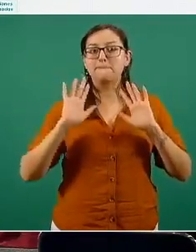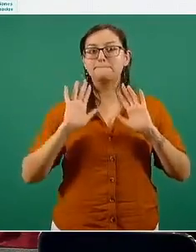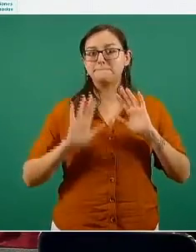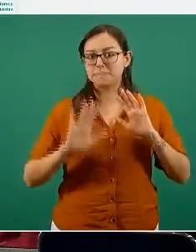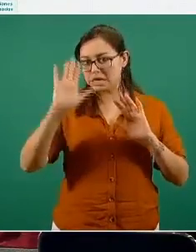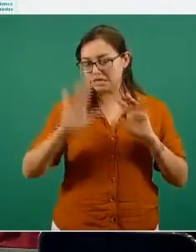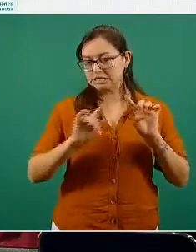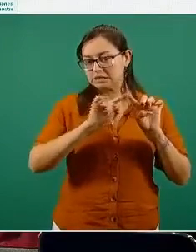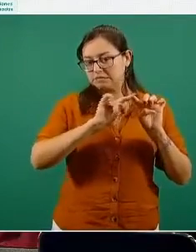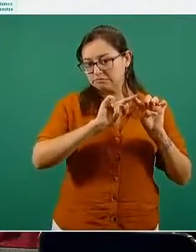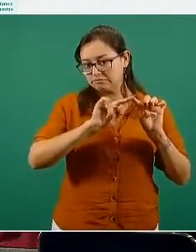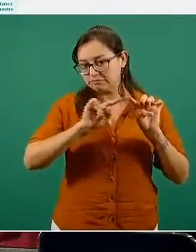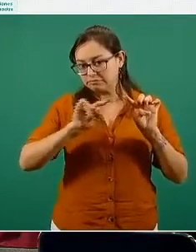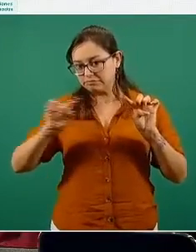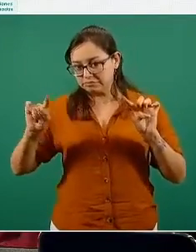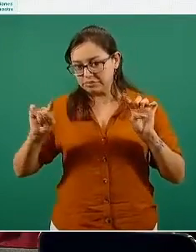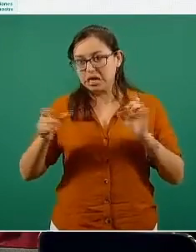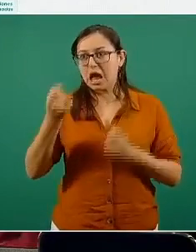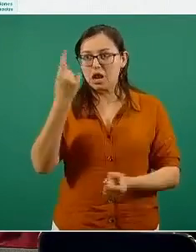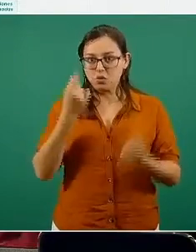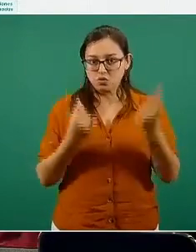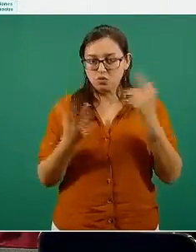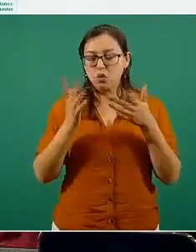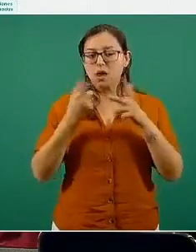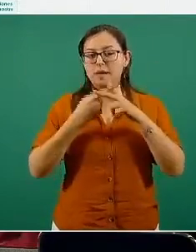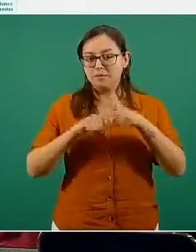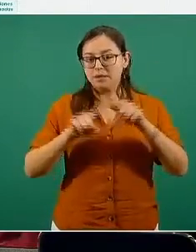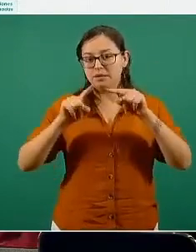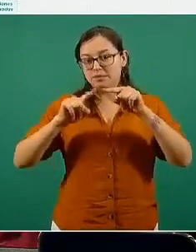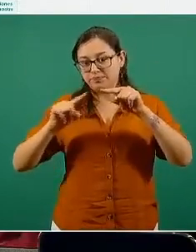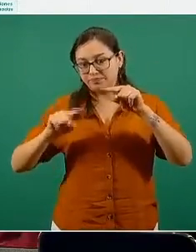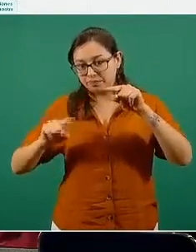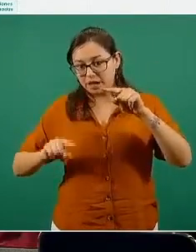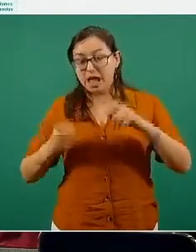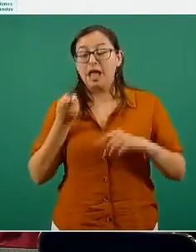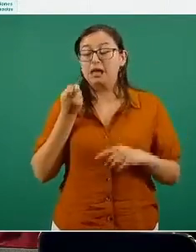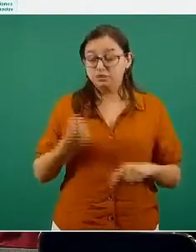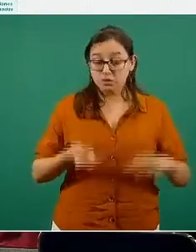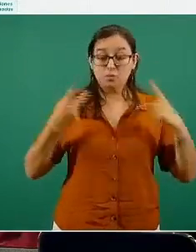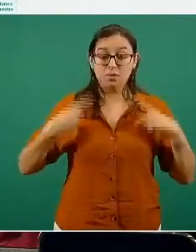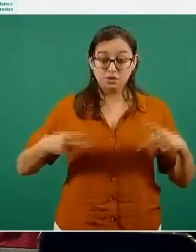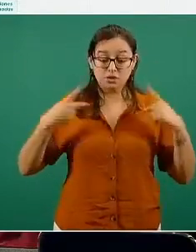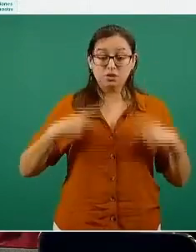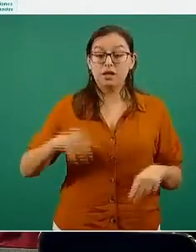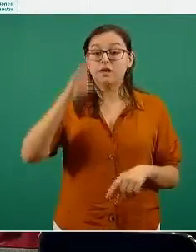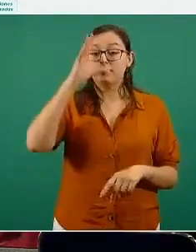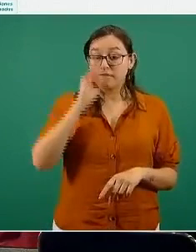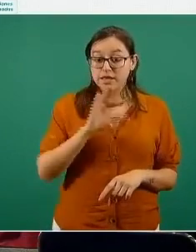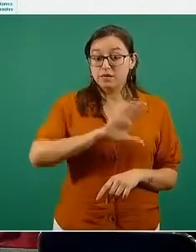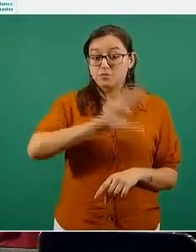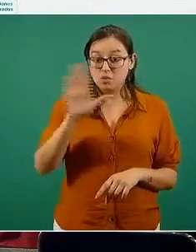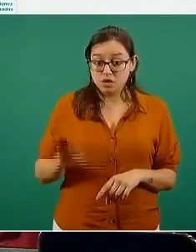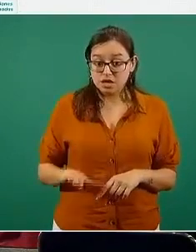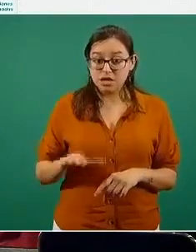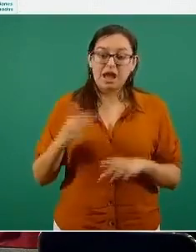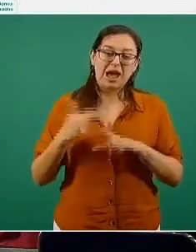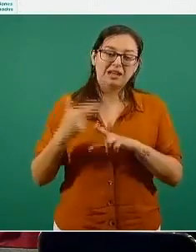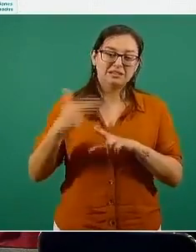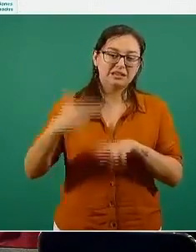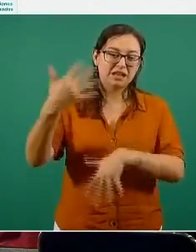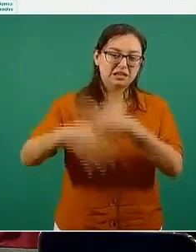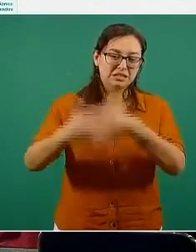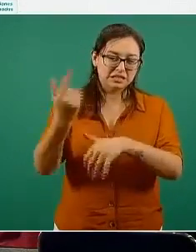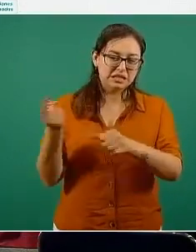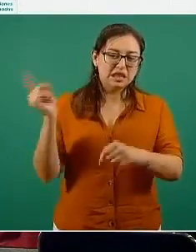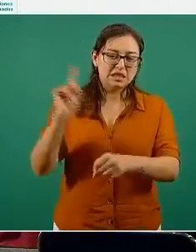descender, y también la curva de defunciones también se traduce todavía más de 15 días después de la curva de